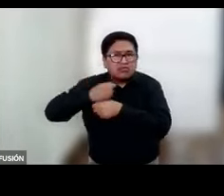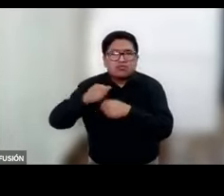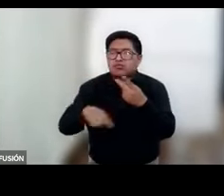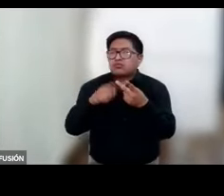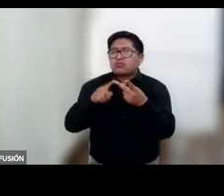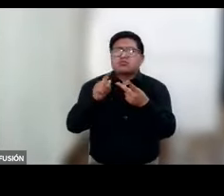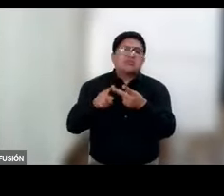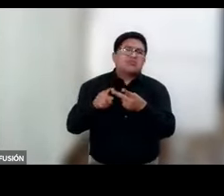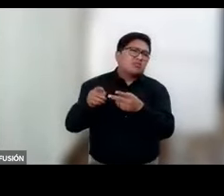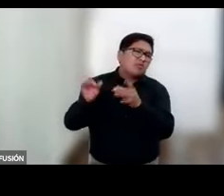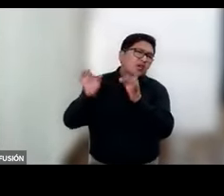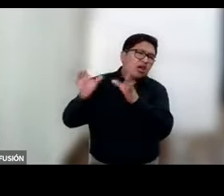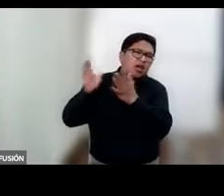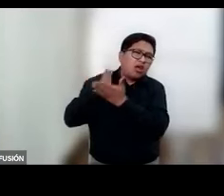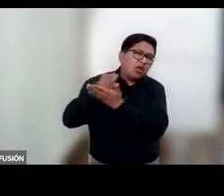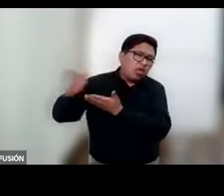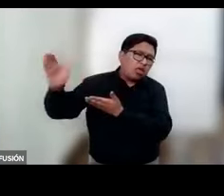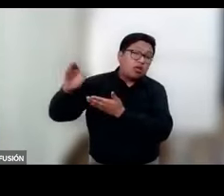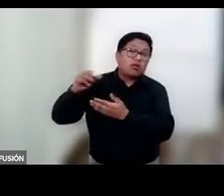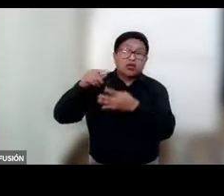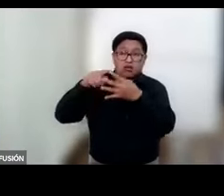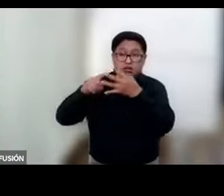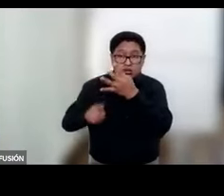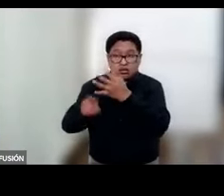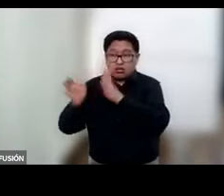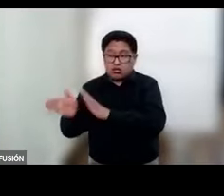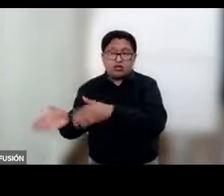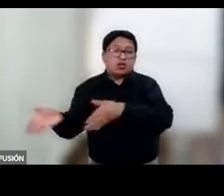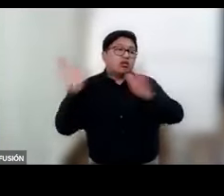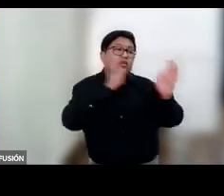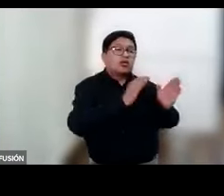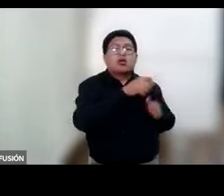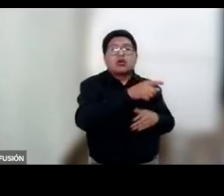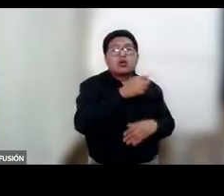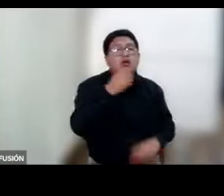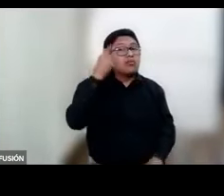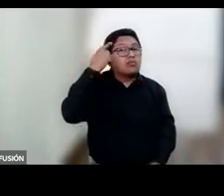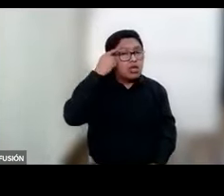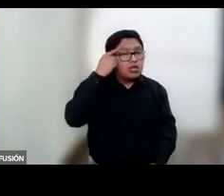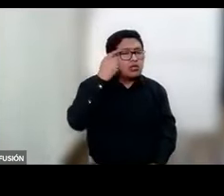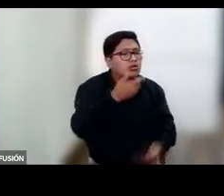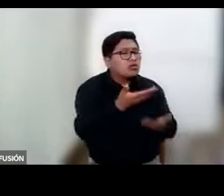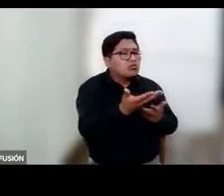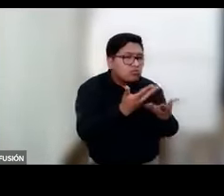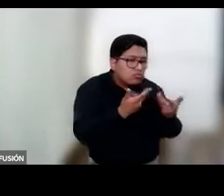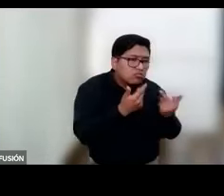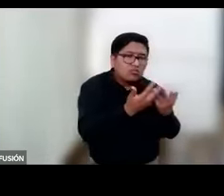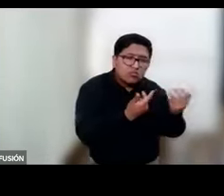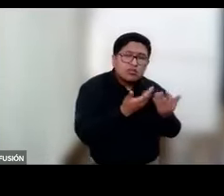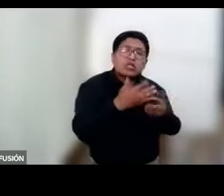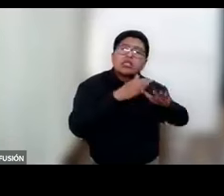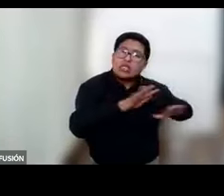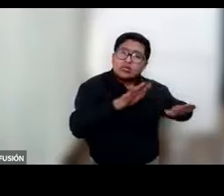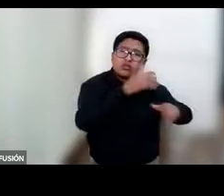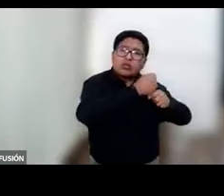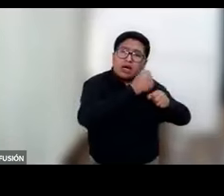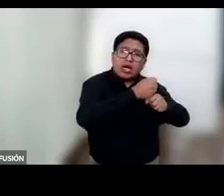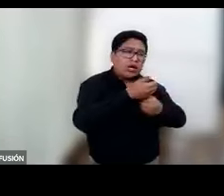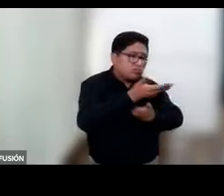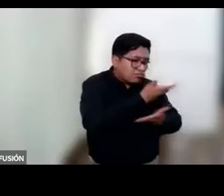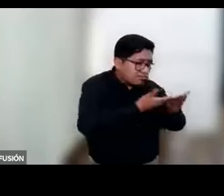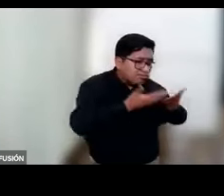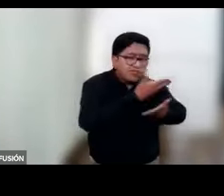mucha pasión lo hacen igual que quienes creemos en otra mirada de escuchar a niños y niñas trabajadores de acompañarles en este